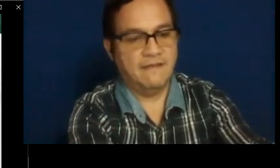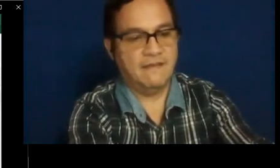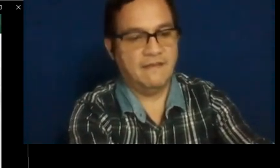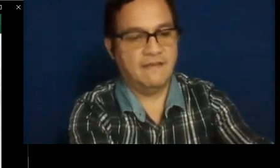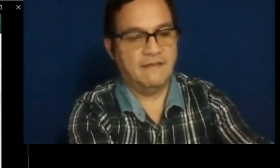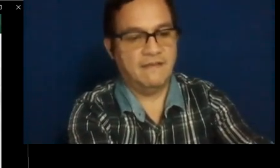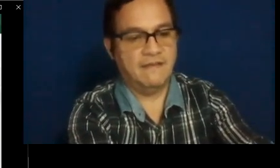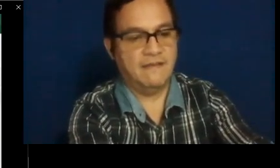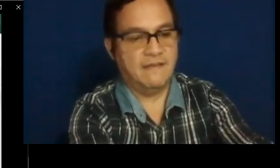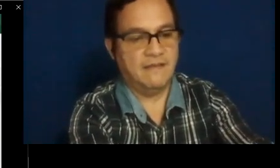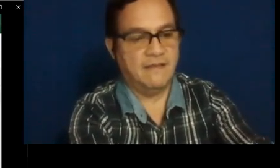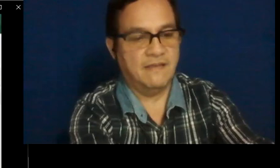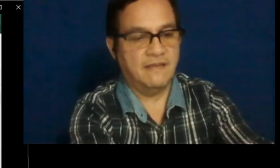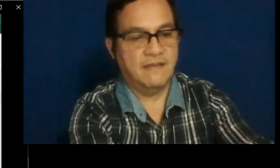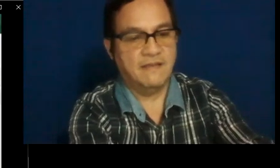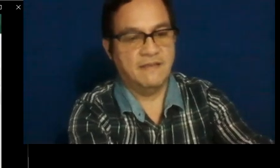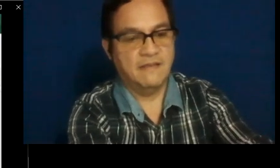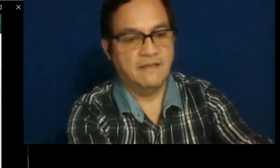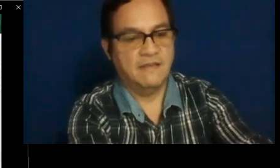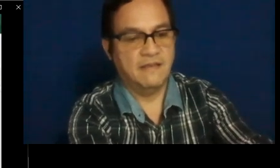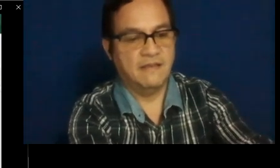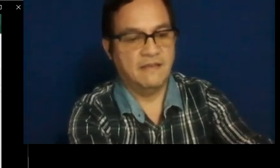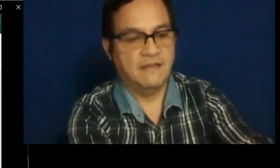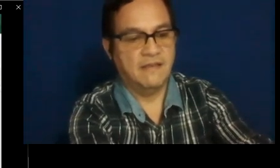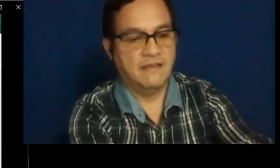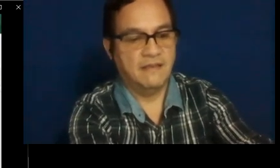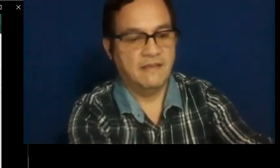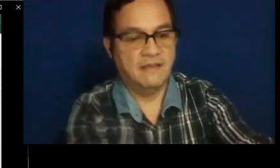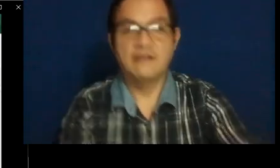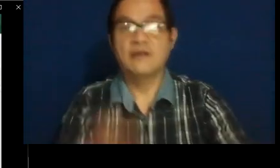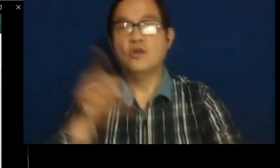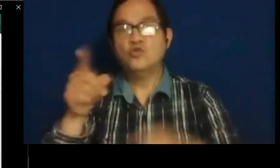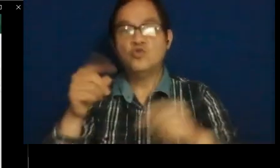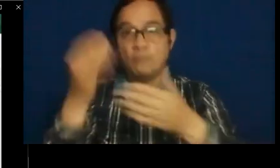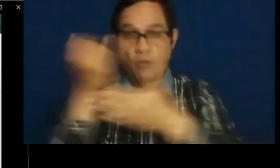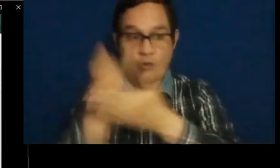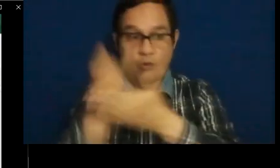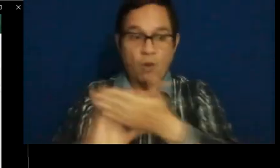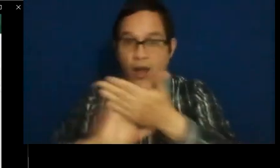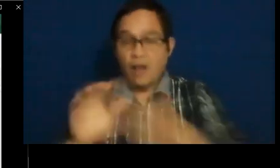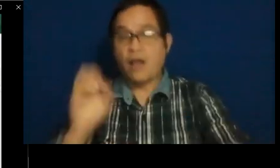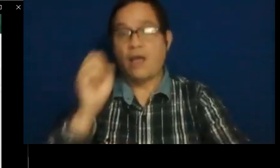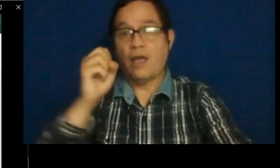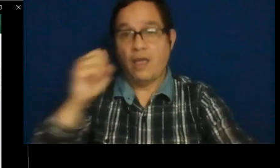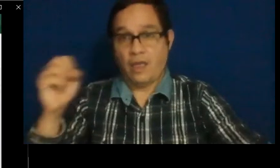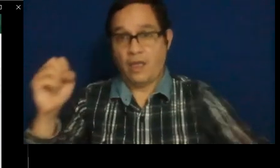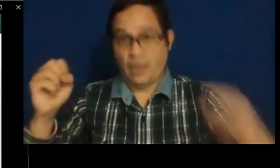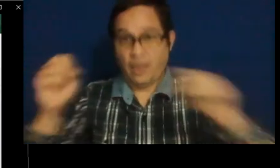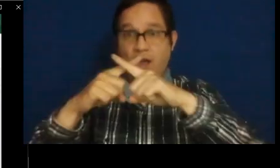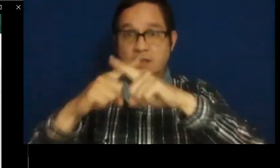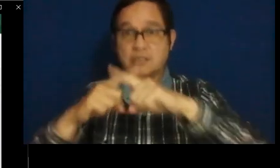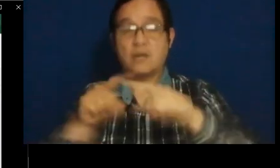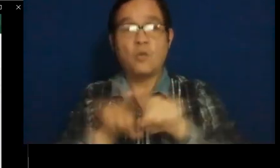miren, diseño aquí una hojita en Excel, teniendo en cuenta que mis masas son iguales. De acuerdo a mi número de cédula, a mí